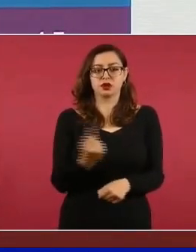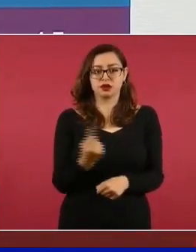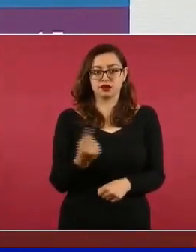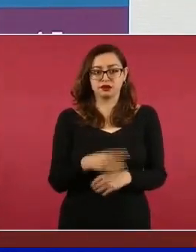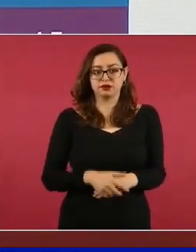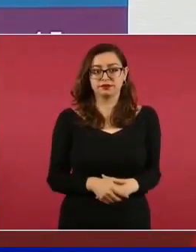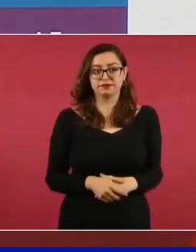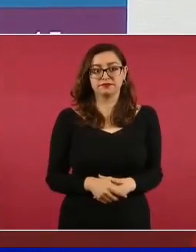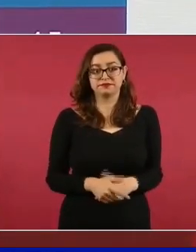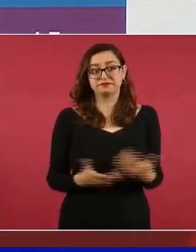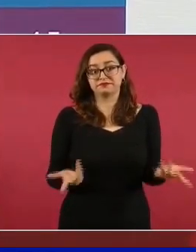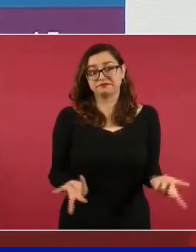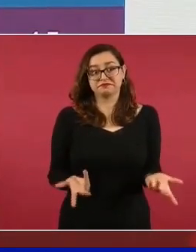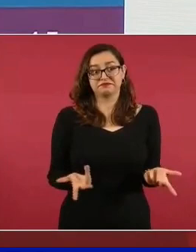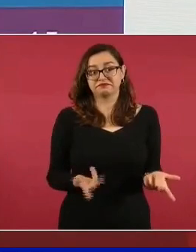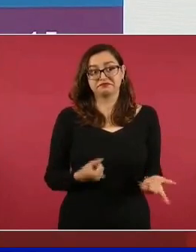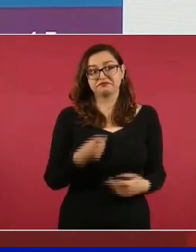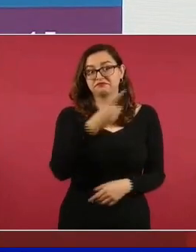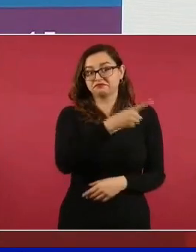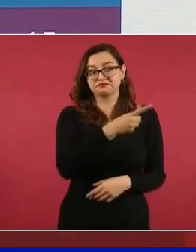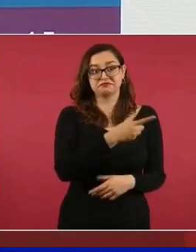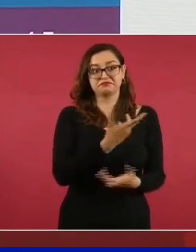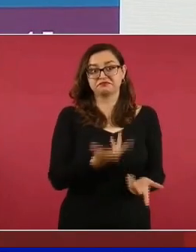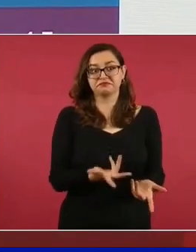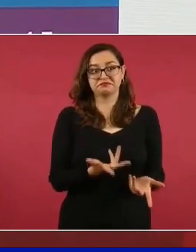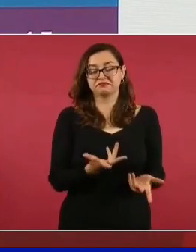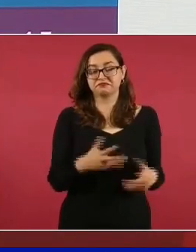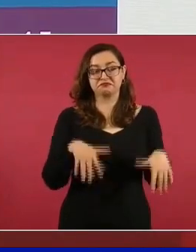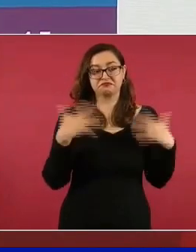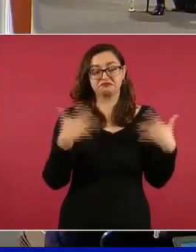ya llevaba muchos años que no